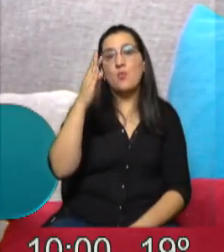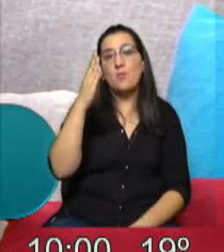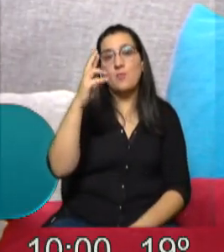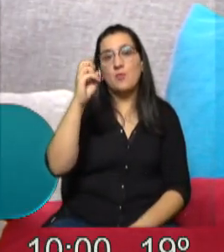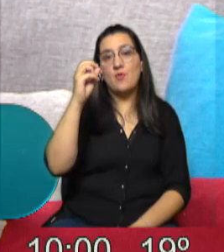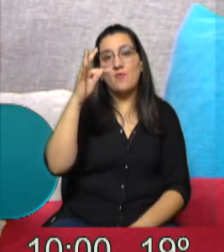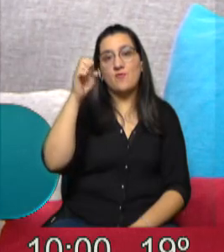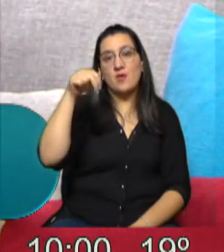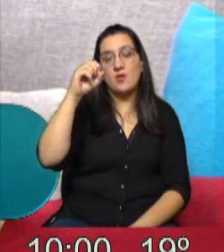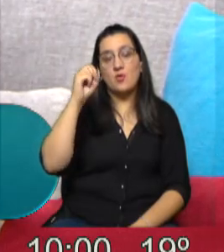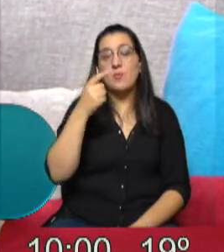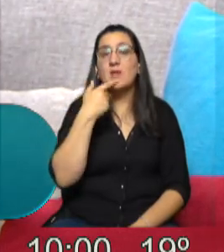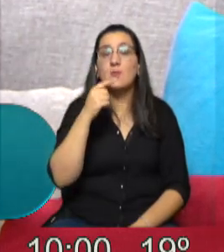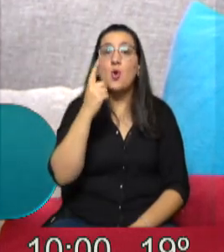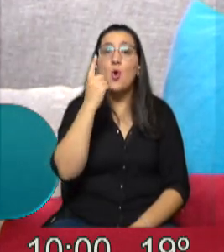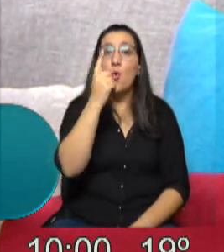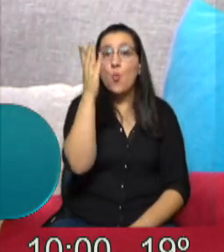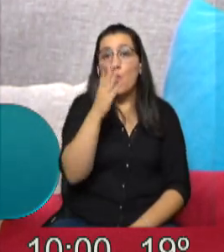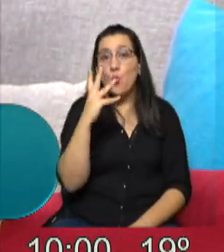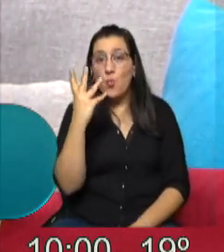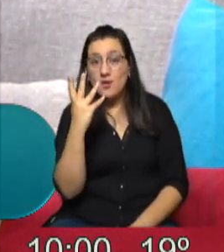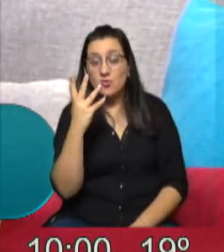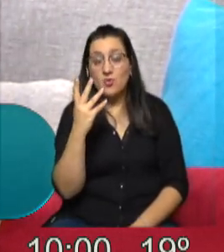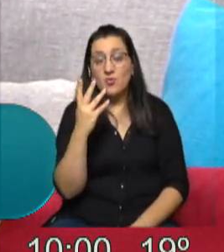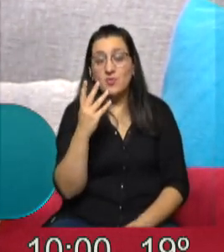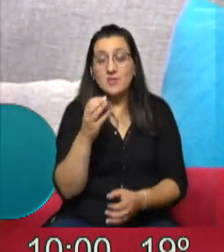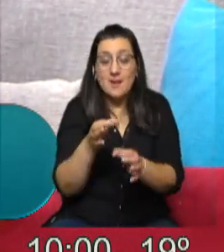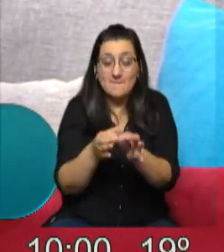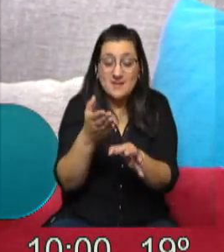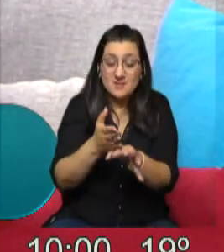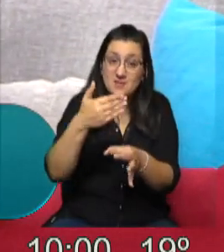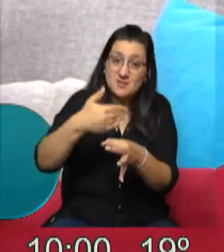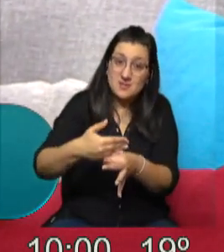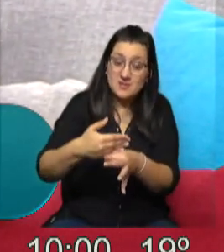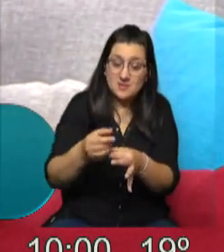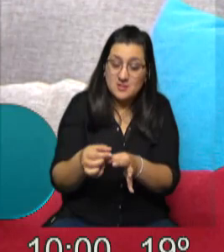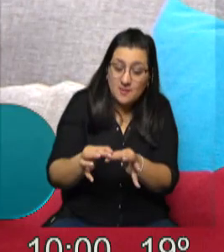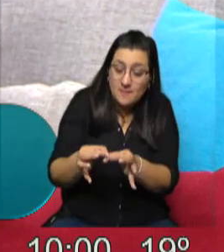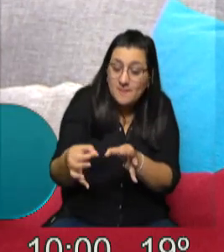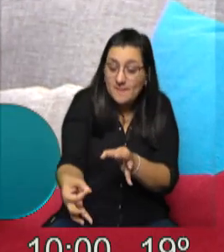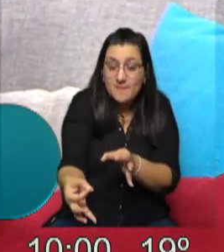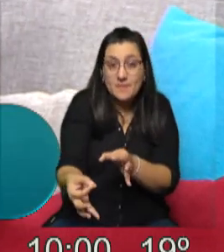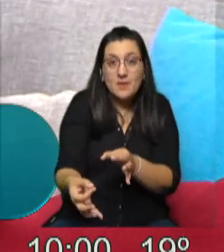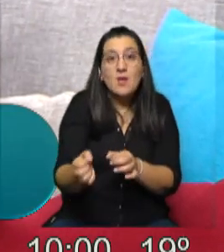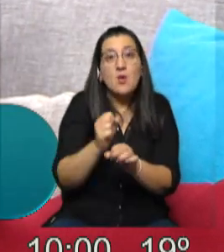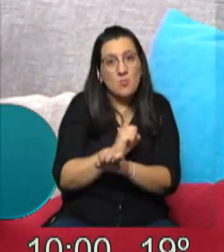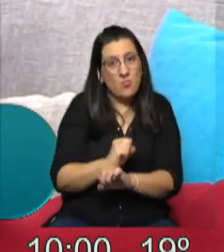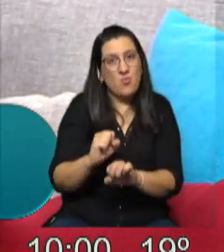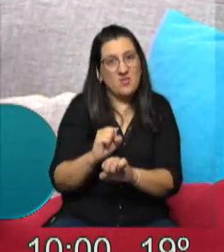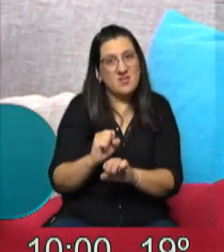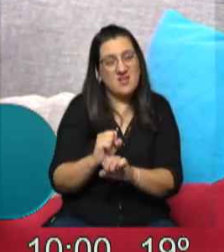de 400 miligramos. De 600, creo, un perro que come un cuarto de esa pastilla puede tener síntomas